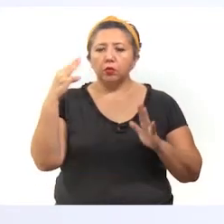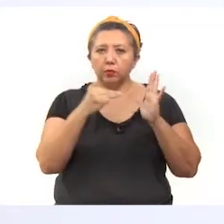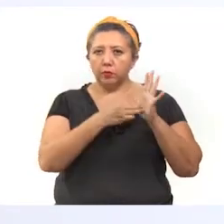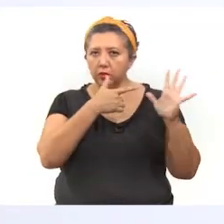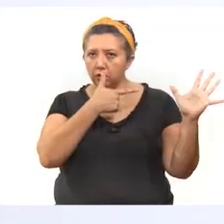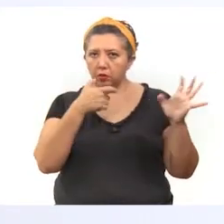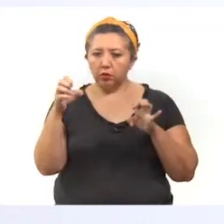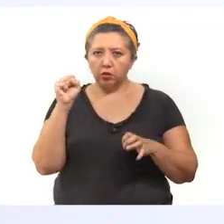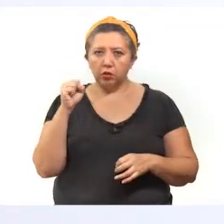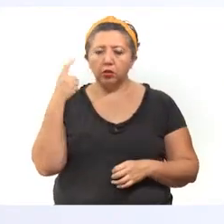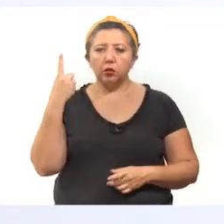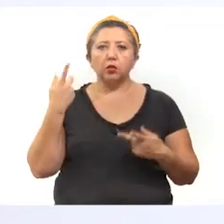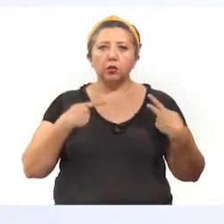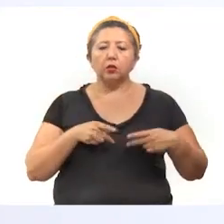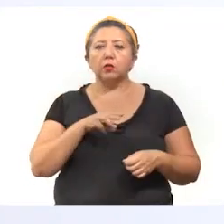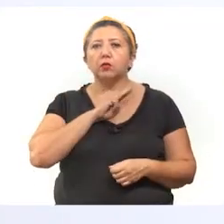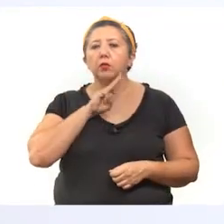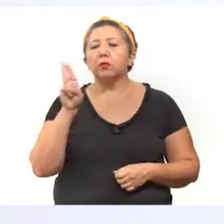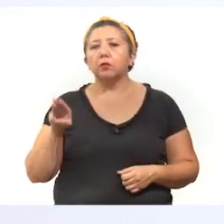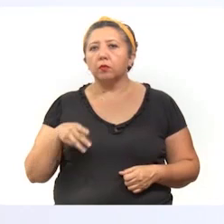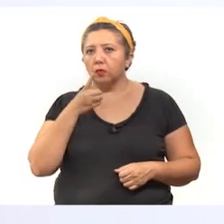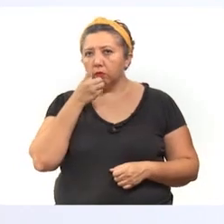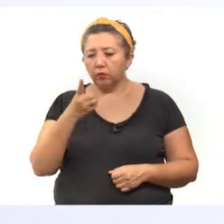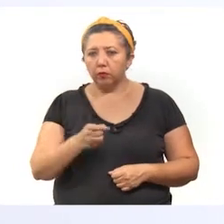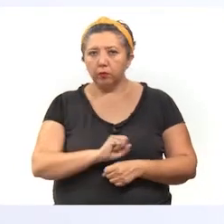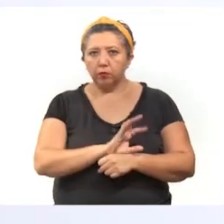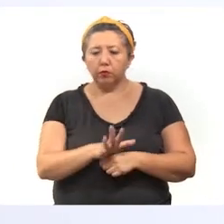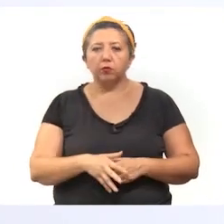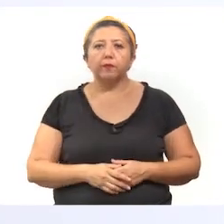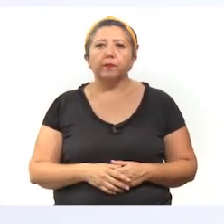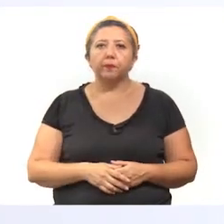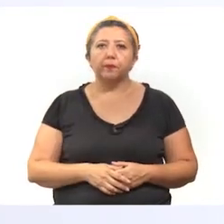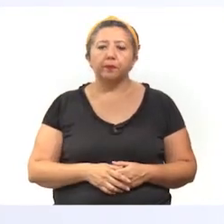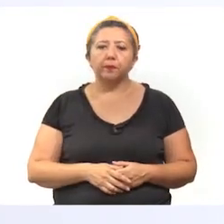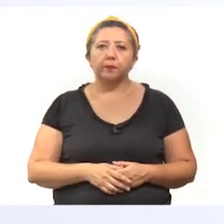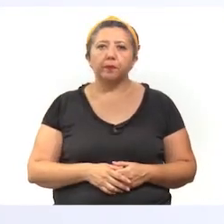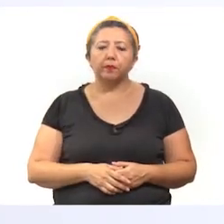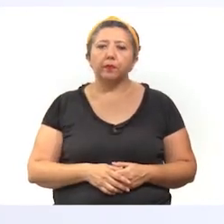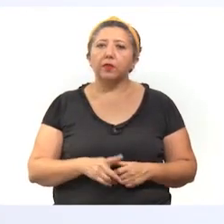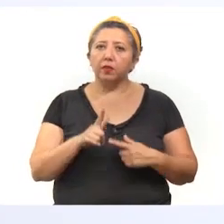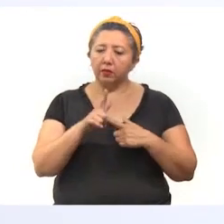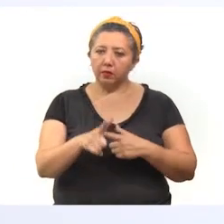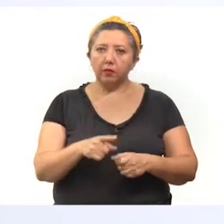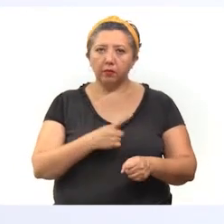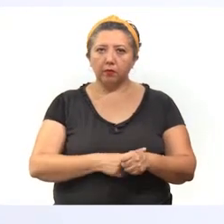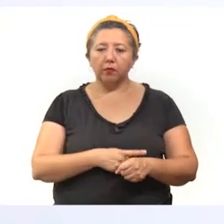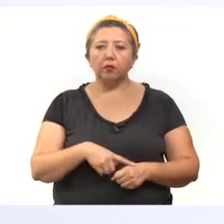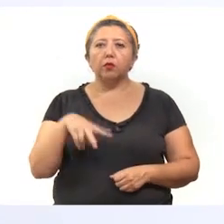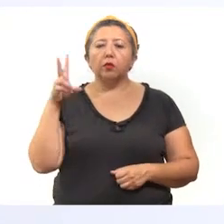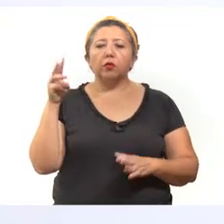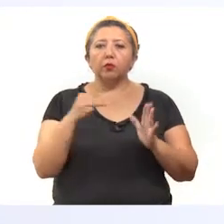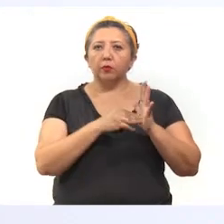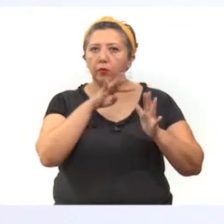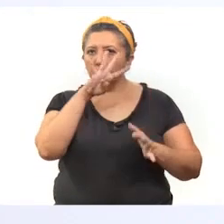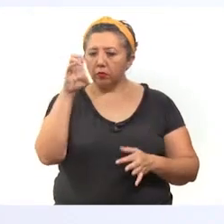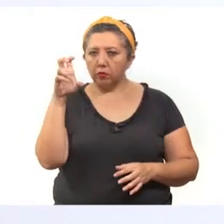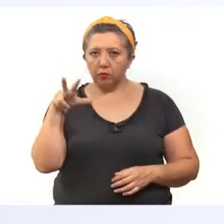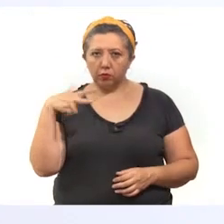total, son 5.761 las personas fallecidas a causa del coronavirus. De los casos